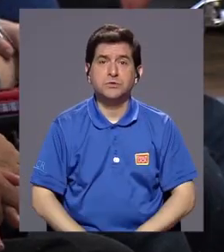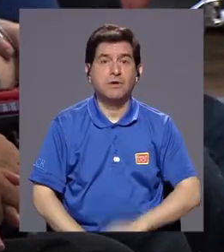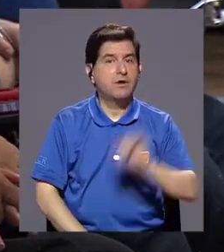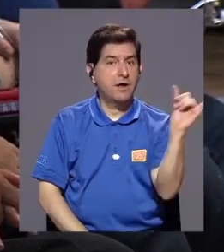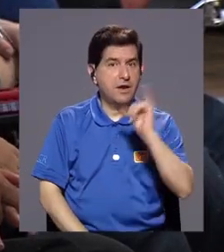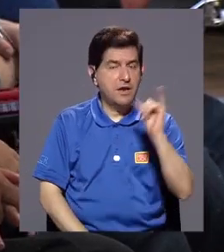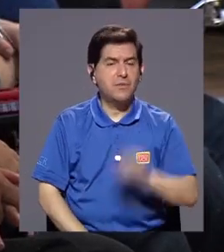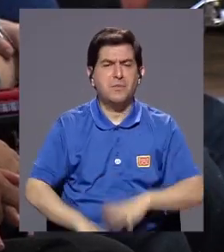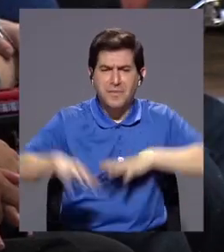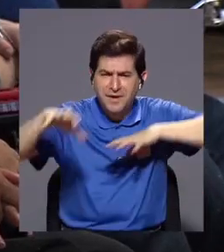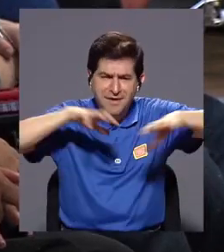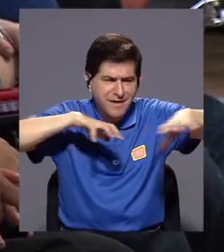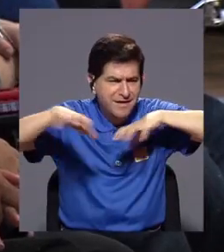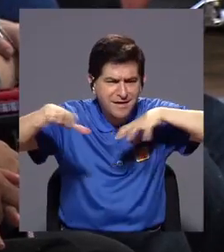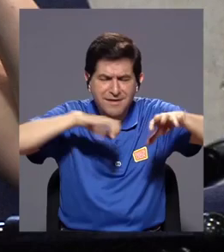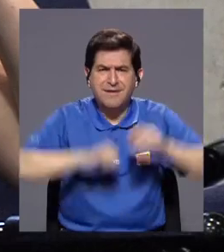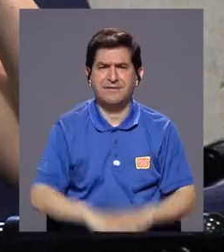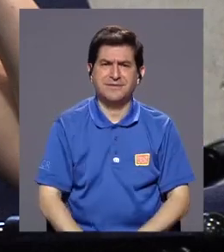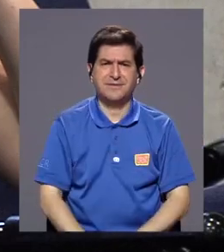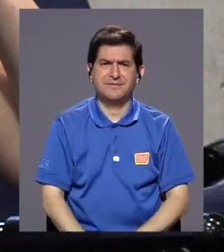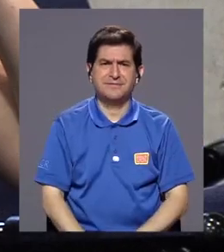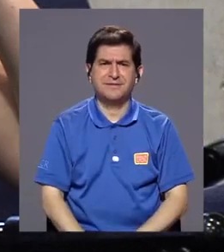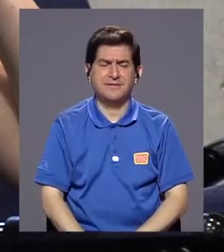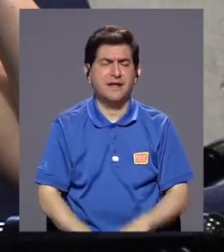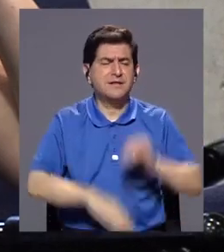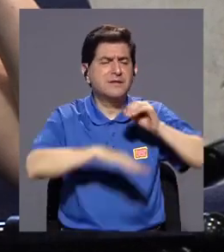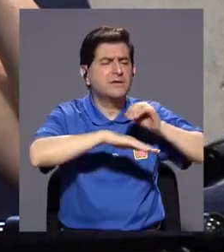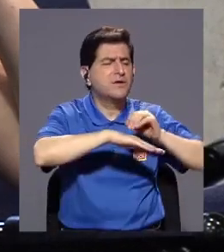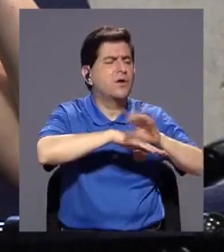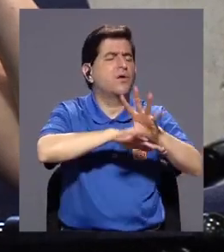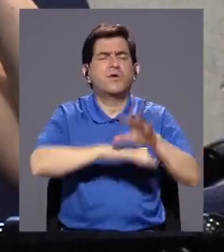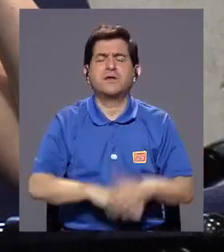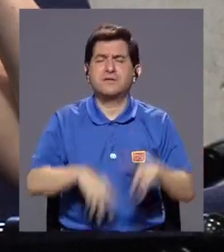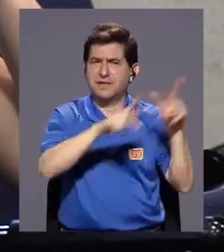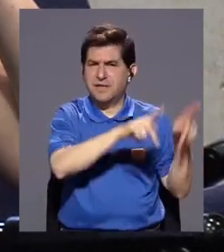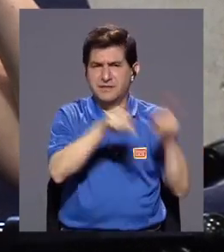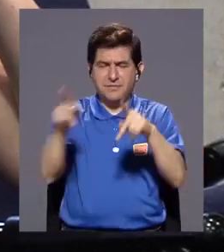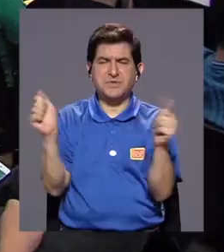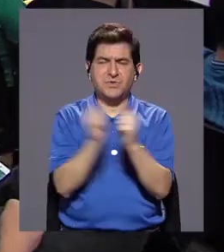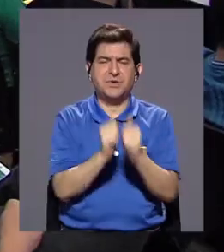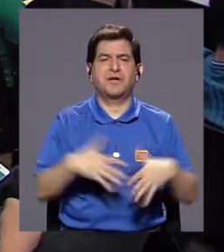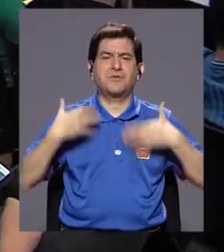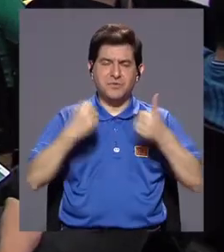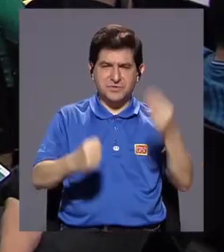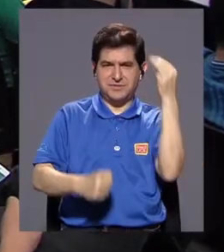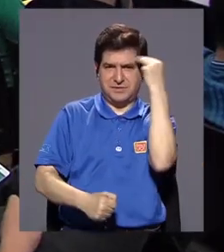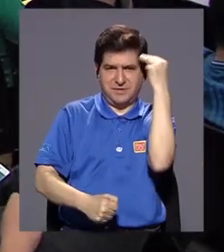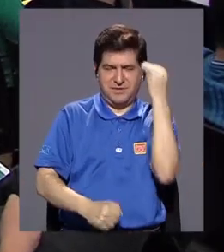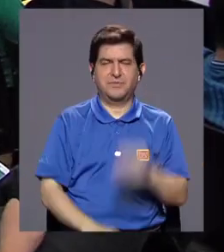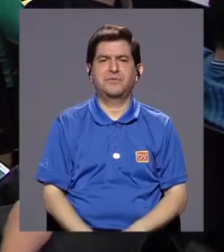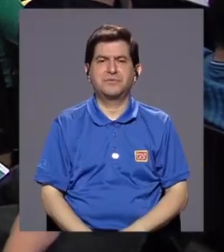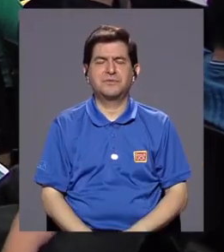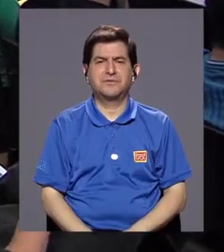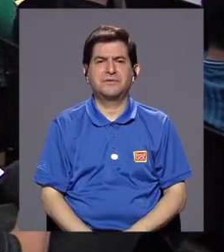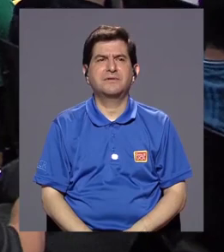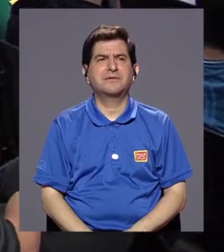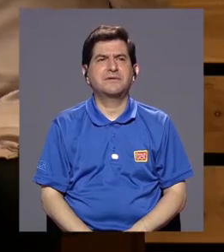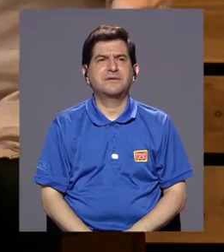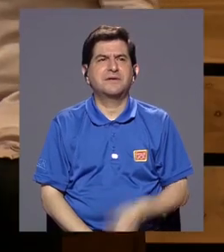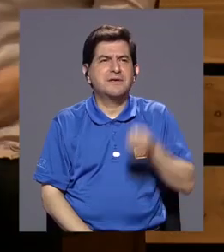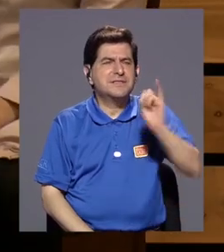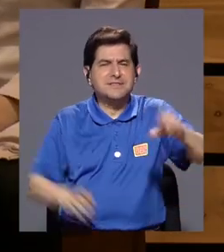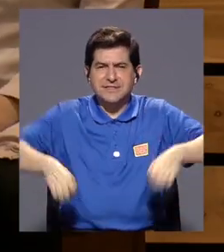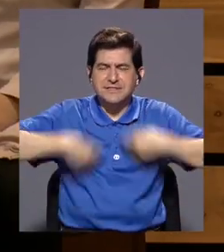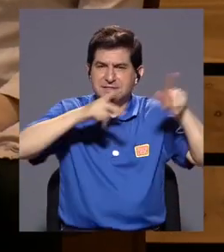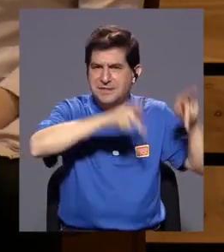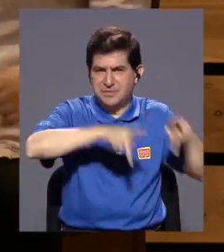actividades orientadas precisamente a las personas con salud mental. Si existen para personas con